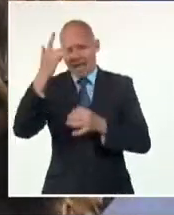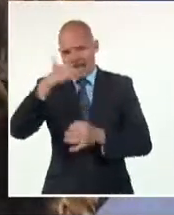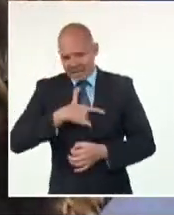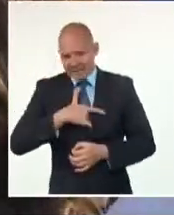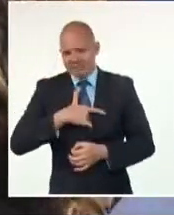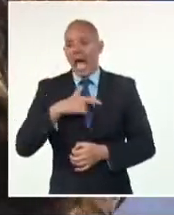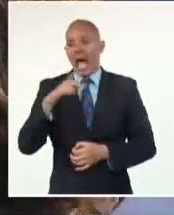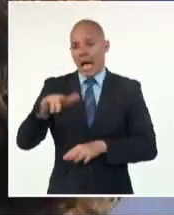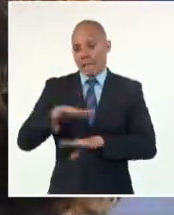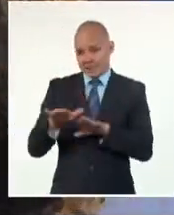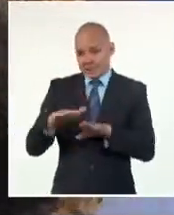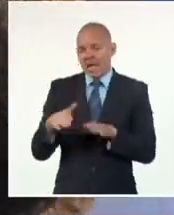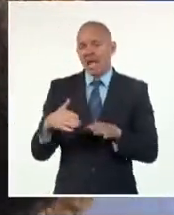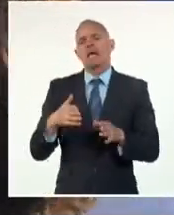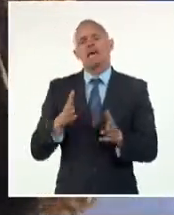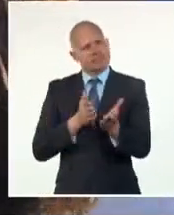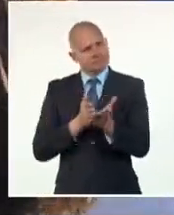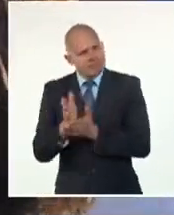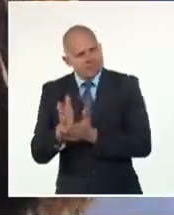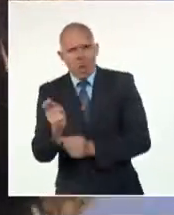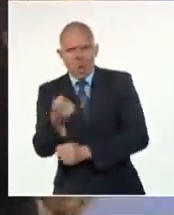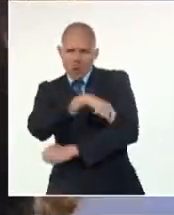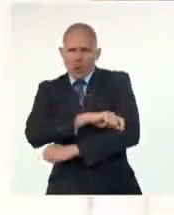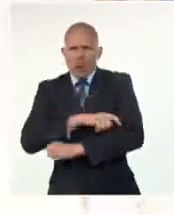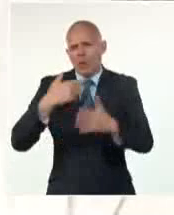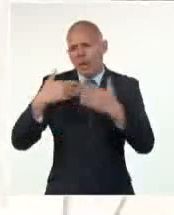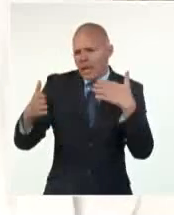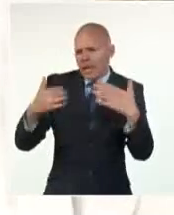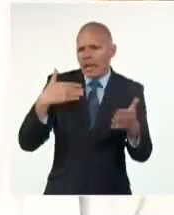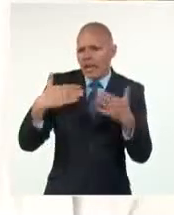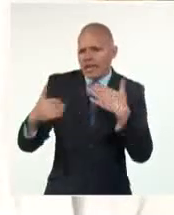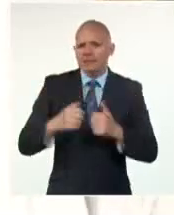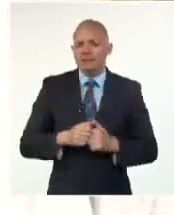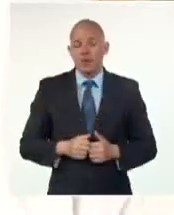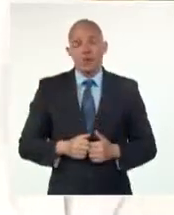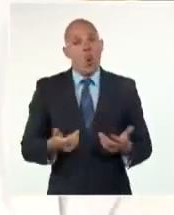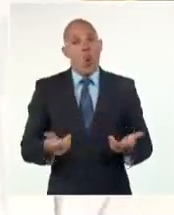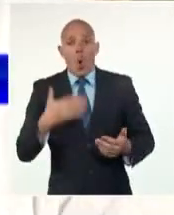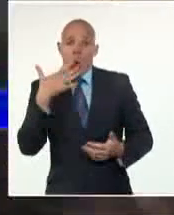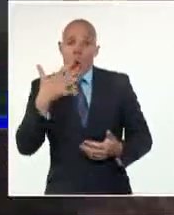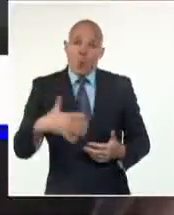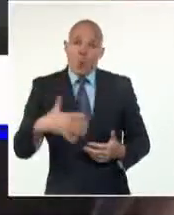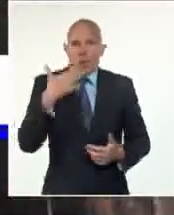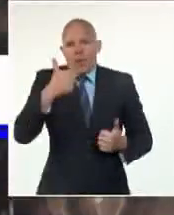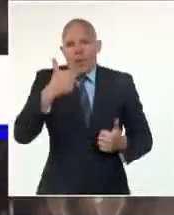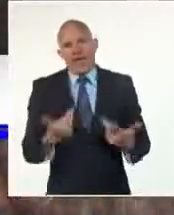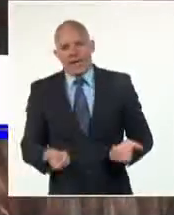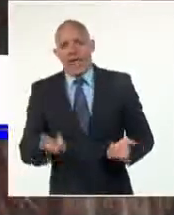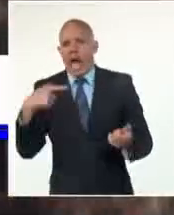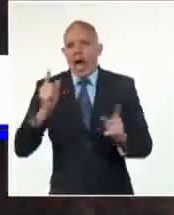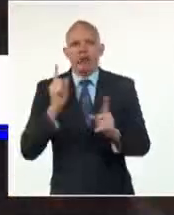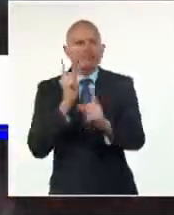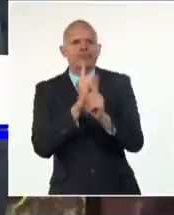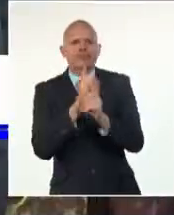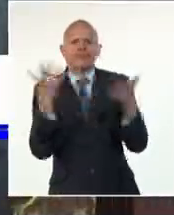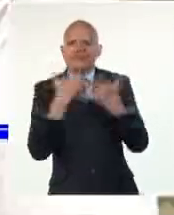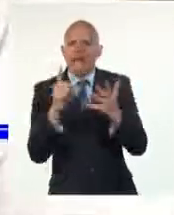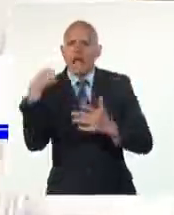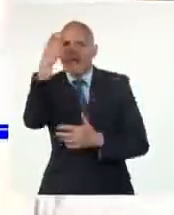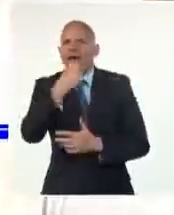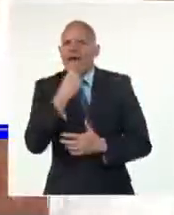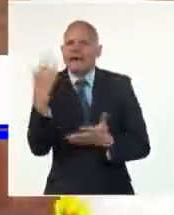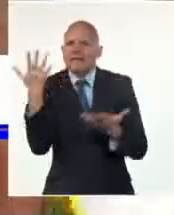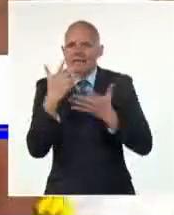Morúa. Continuó el diálogo franco con la población. Esto es una oportunidad que tiene el pueblo ahora en México de conocer a los que los van a representar en la